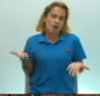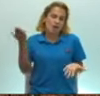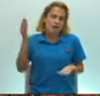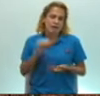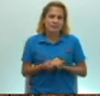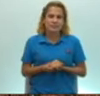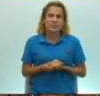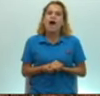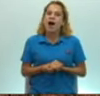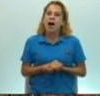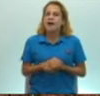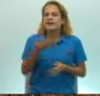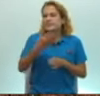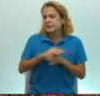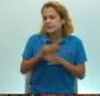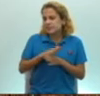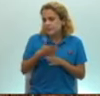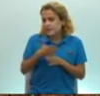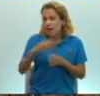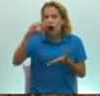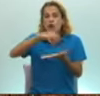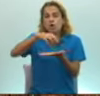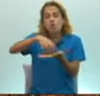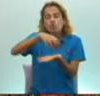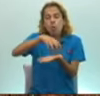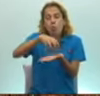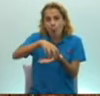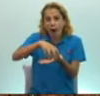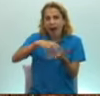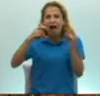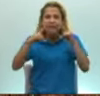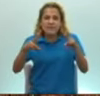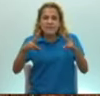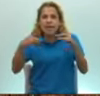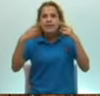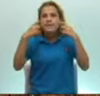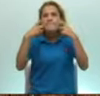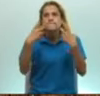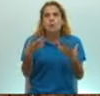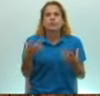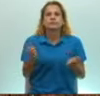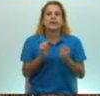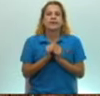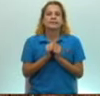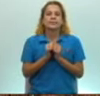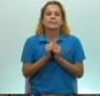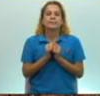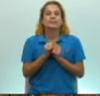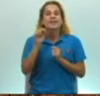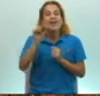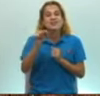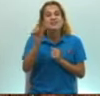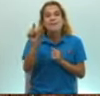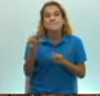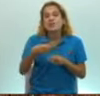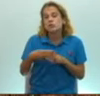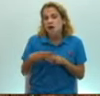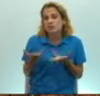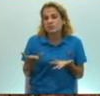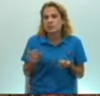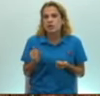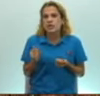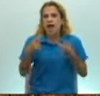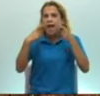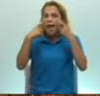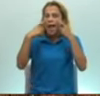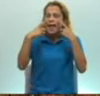tiene 12. ¿Esto qué quiere decir? Que el contexto es importante para entender los procesos. Y esas personalidades son como las de ahora. Por tanto,